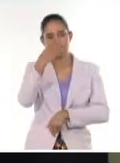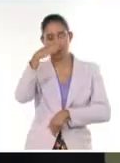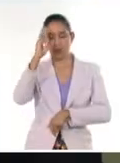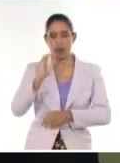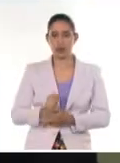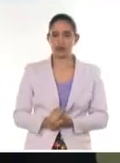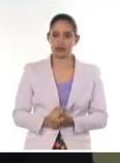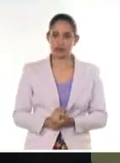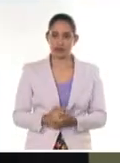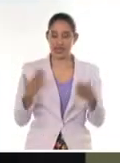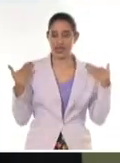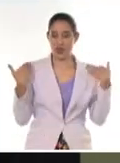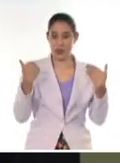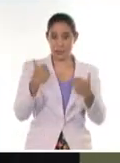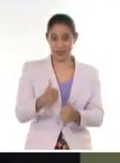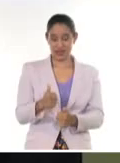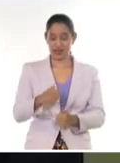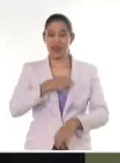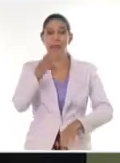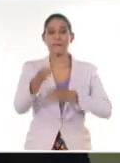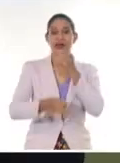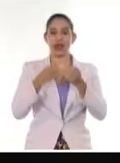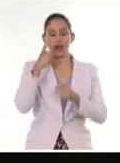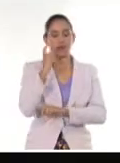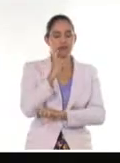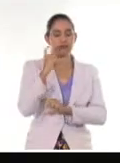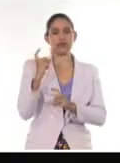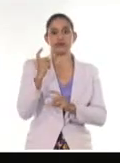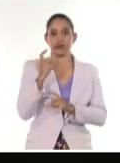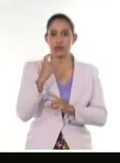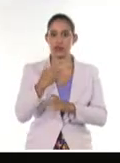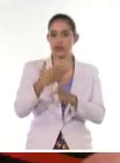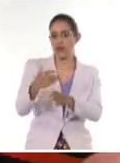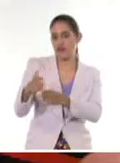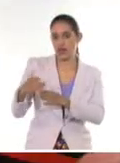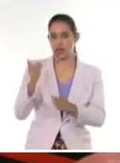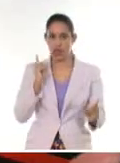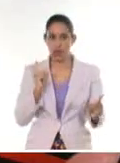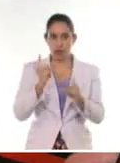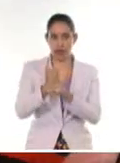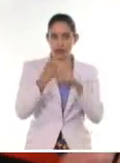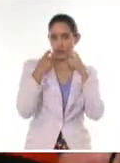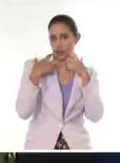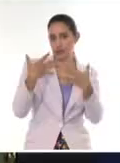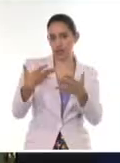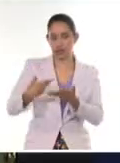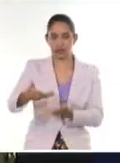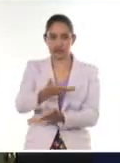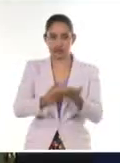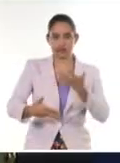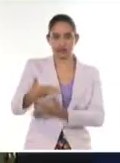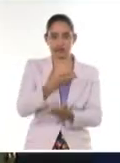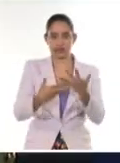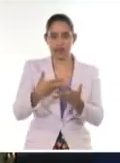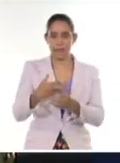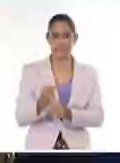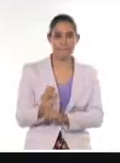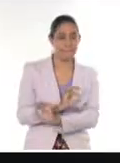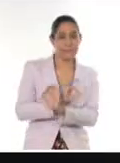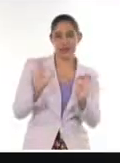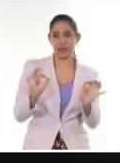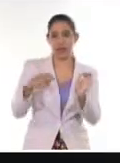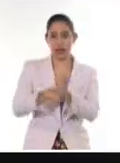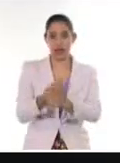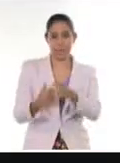representantes agrícolas mencionaron sus impresiones acerca de los diferentes encuentros sostenidos, haciendo especial énfasis en su reunión con el presidente